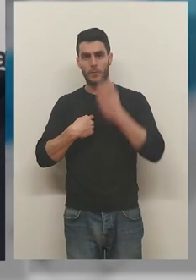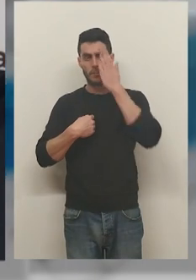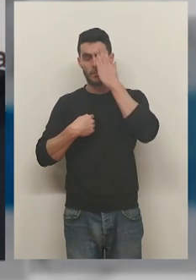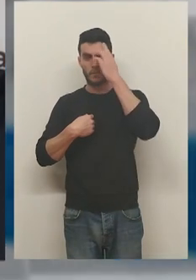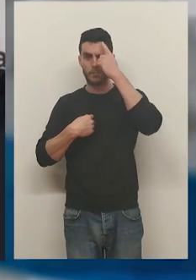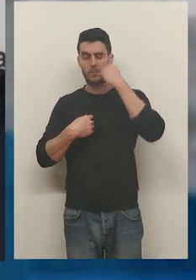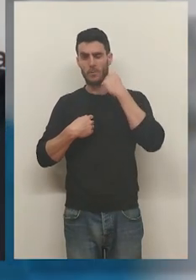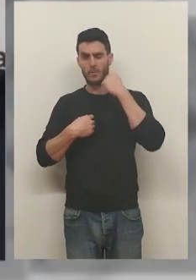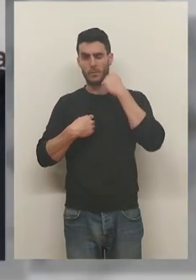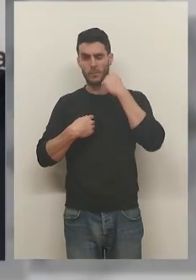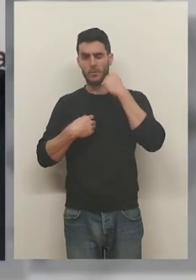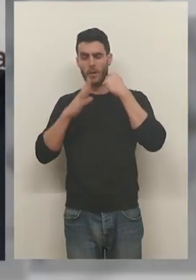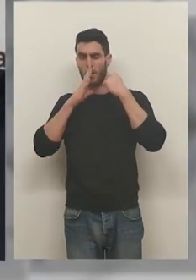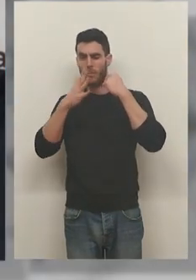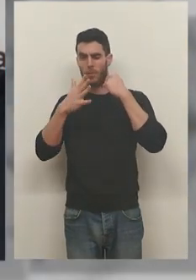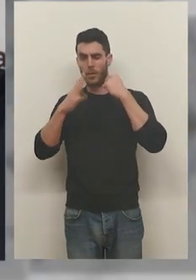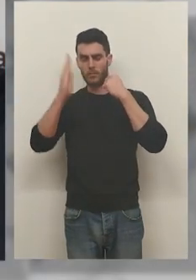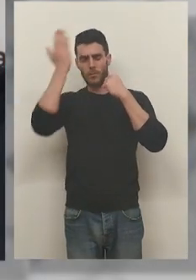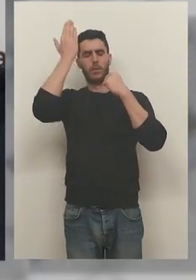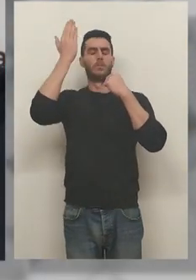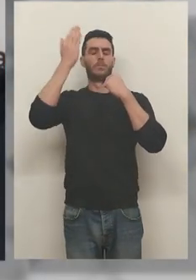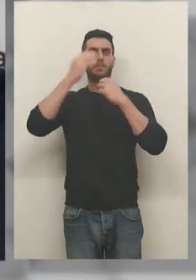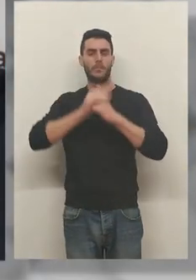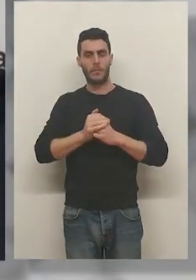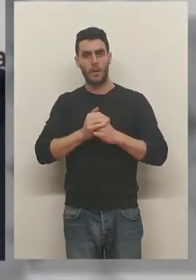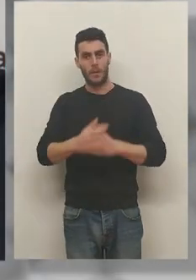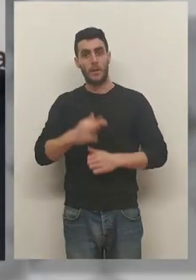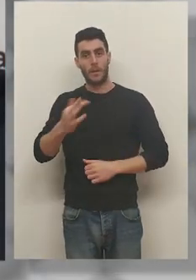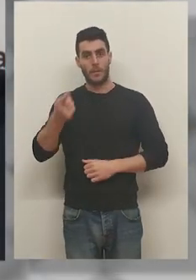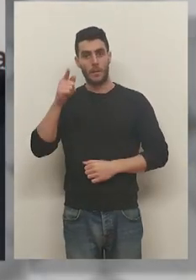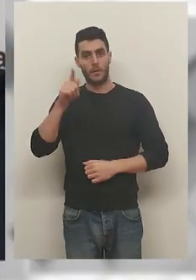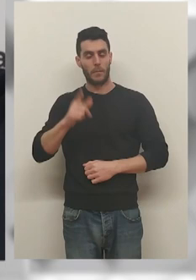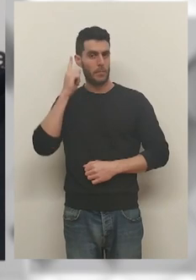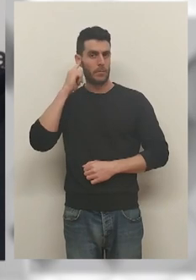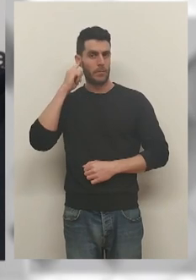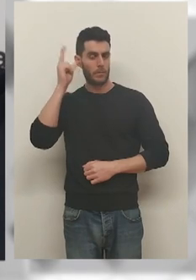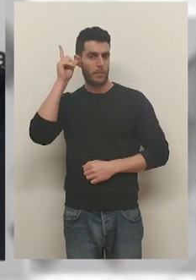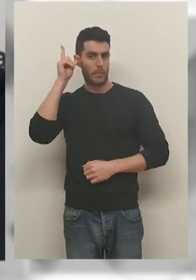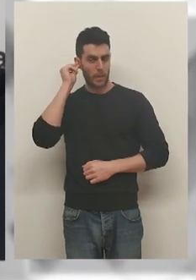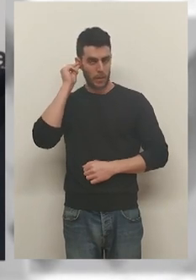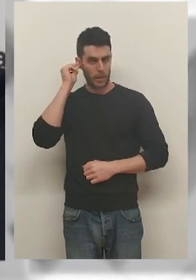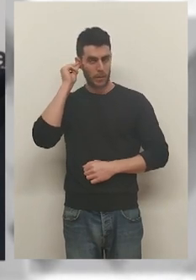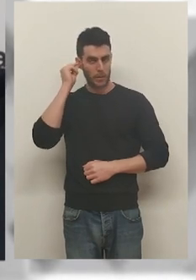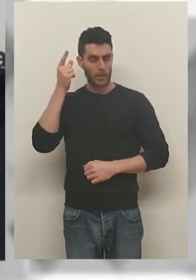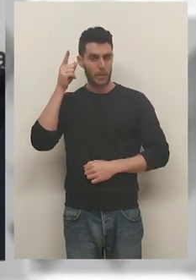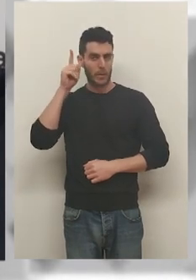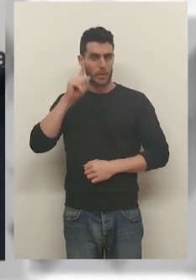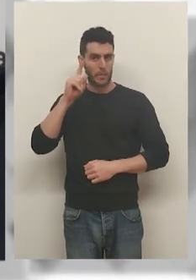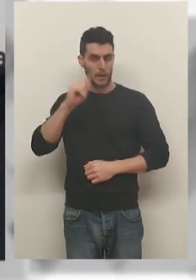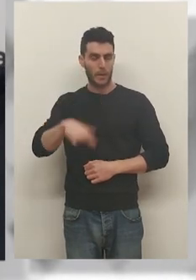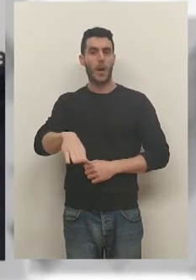del ojo izquierdo por el traumatismo que no cefático Severo además de la audición y